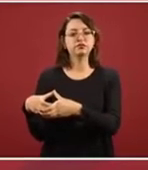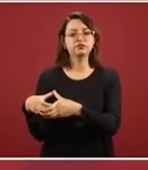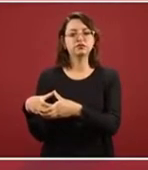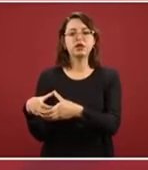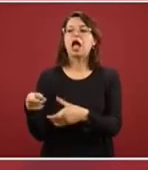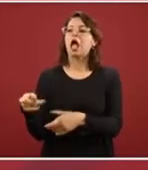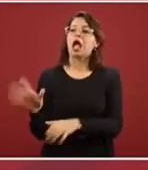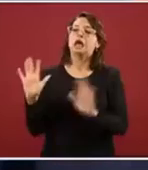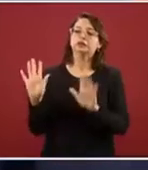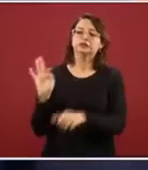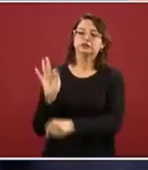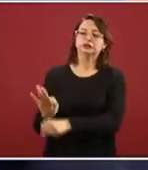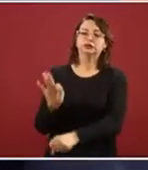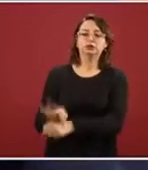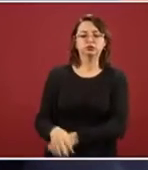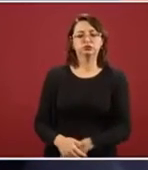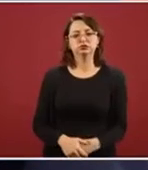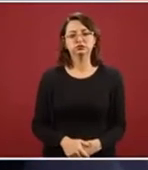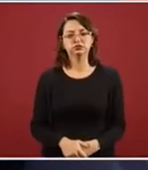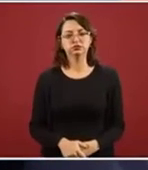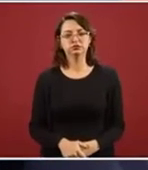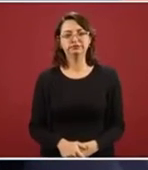es intocable.